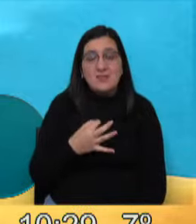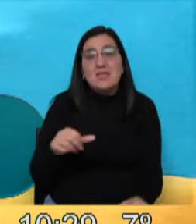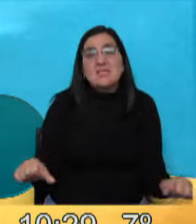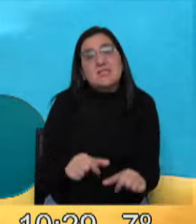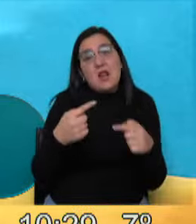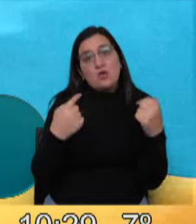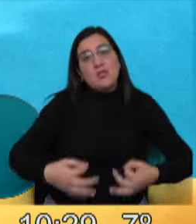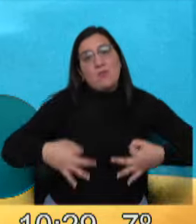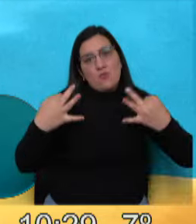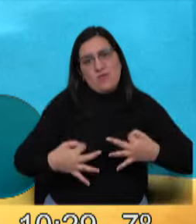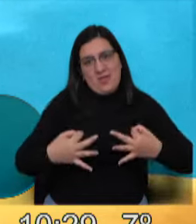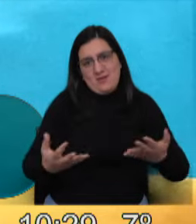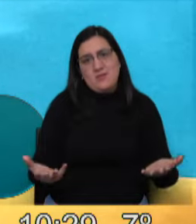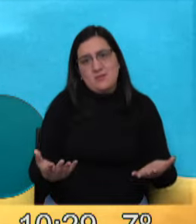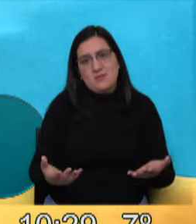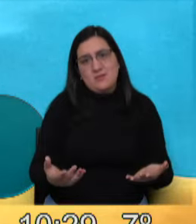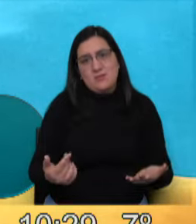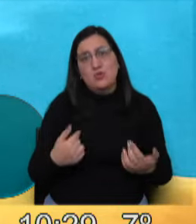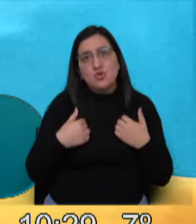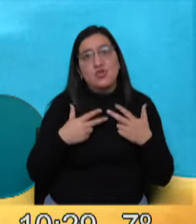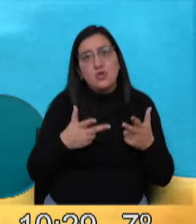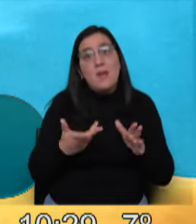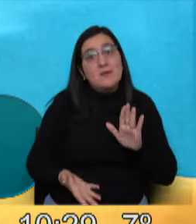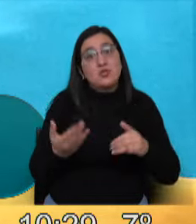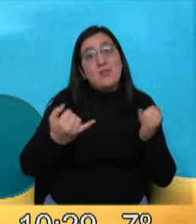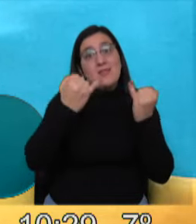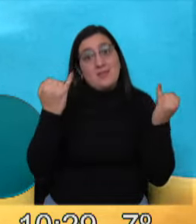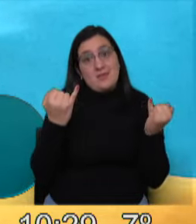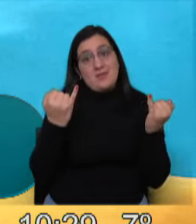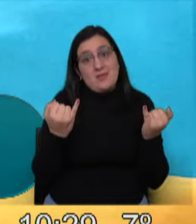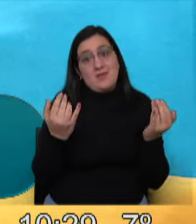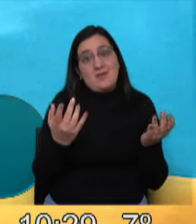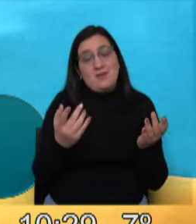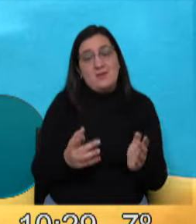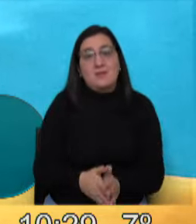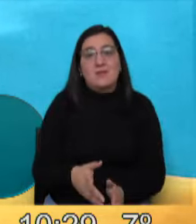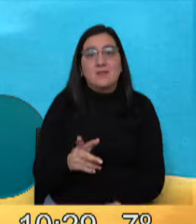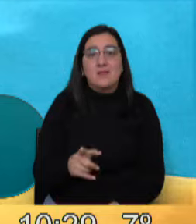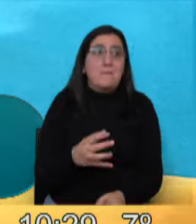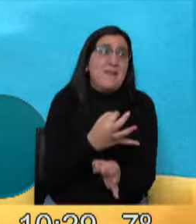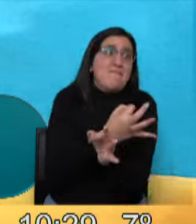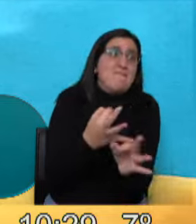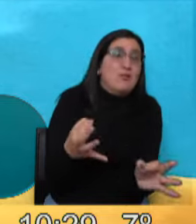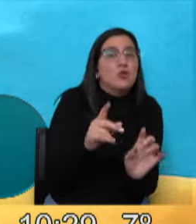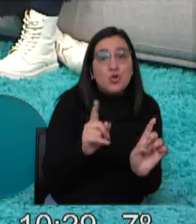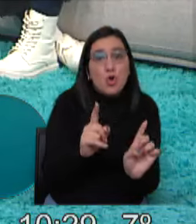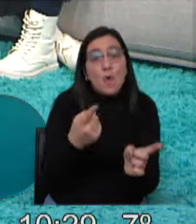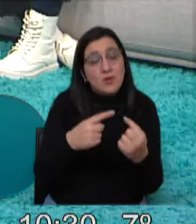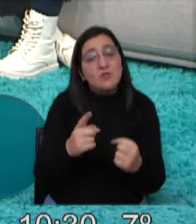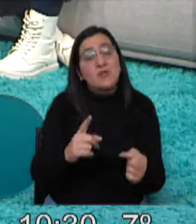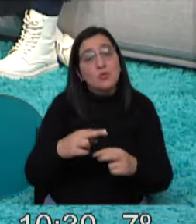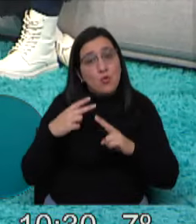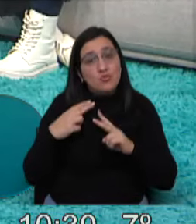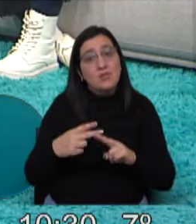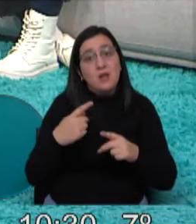bien la mayor parte del tiempo. Y cuando digo la mayor parte del tiempo, porque la mayor parte del tiempo quiere decir salud mental. ¿Tenés que hacer todo perfecto? No. Tenés que ser constante en las cosas